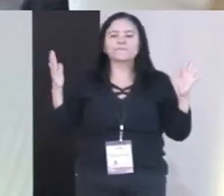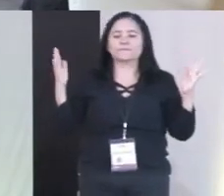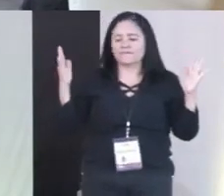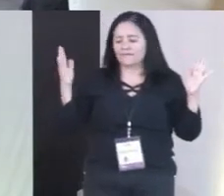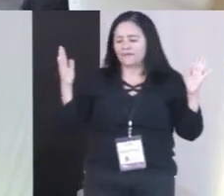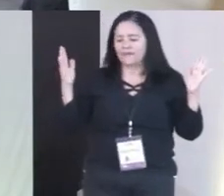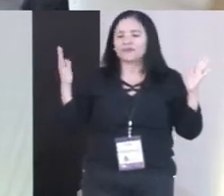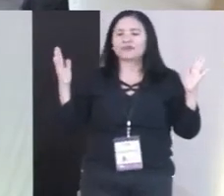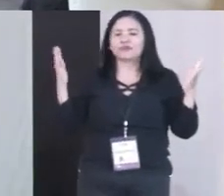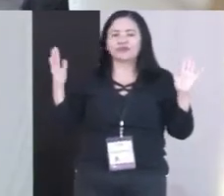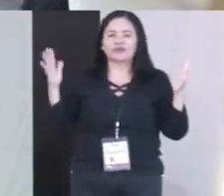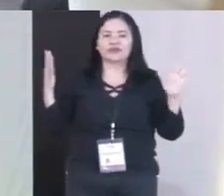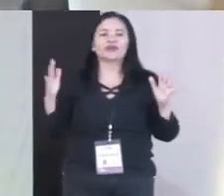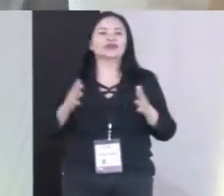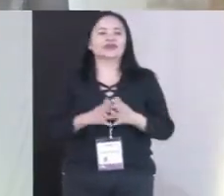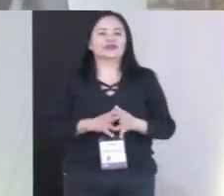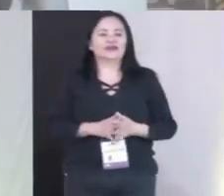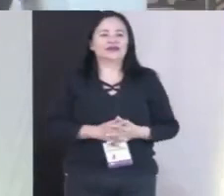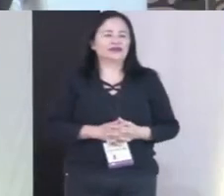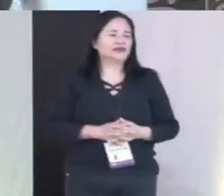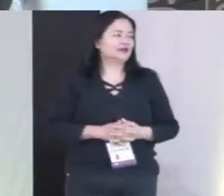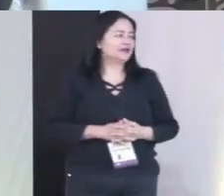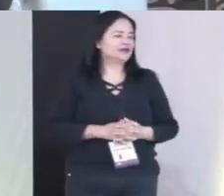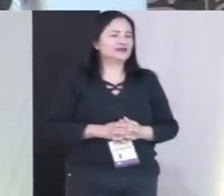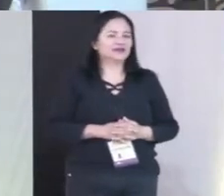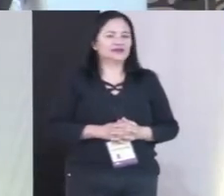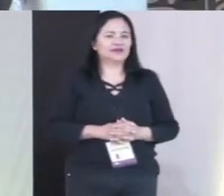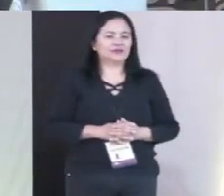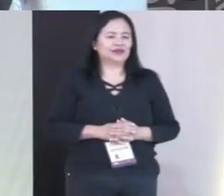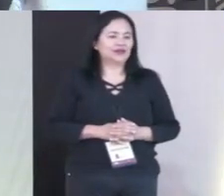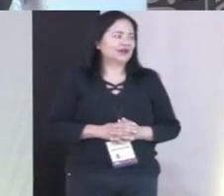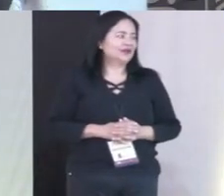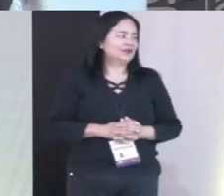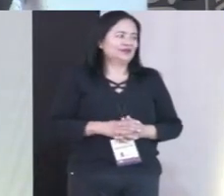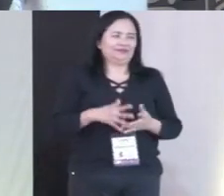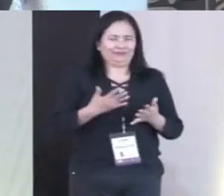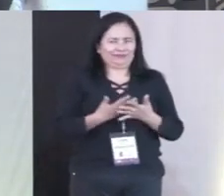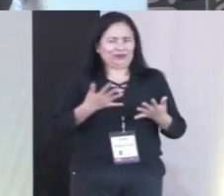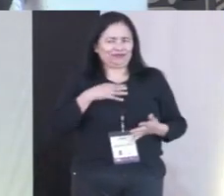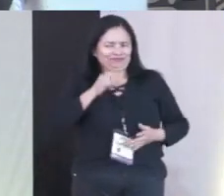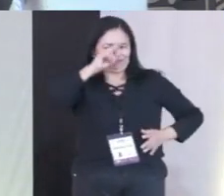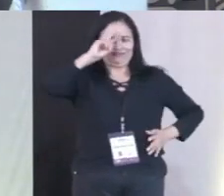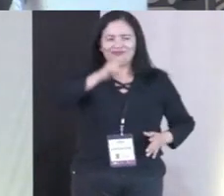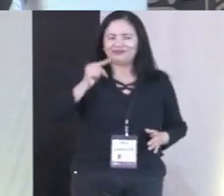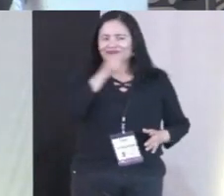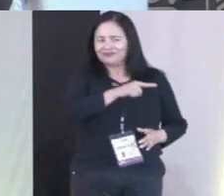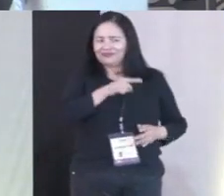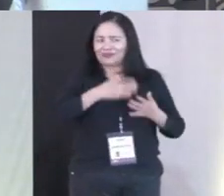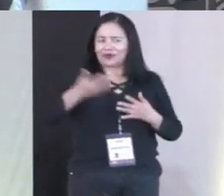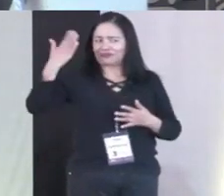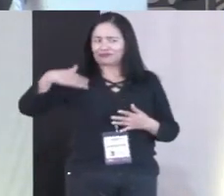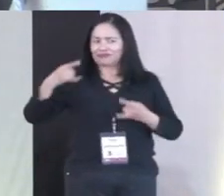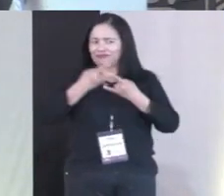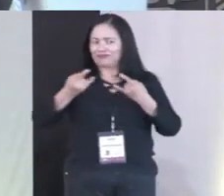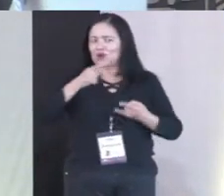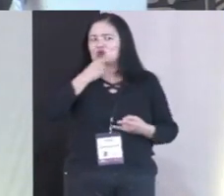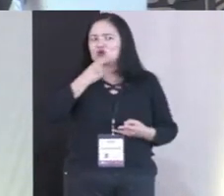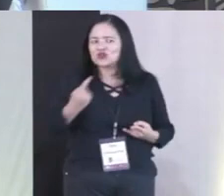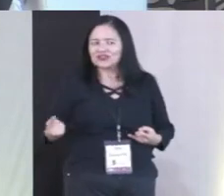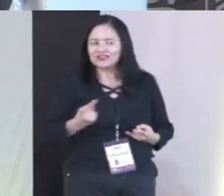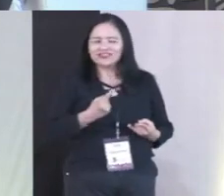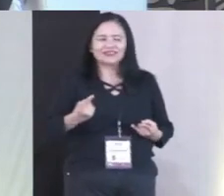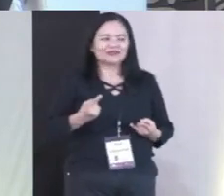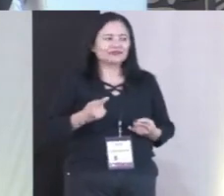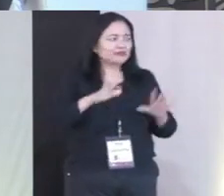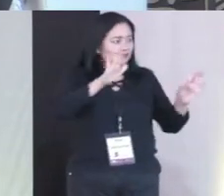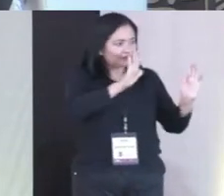Gracias, Fisgoncito. Bueno, yo no voy a cobrar venganza y ni voy a contar cosas de tu infancia. No, es que